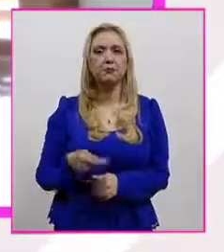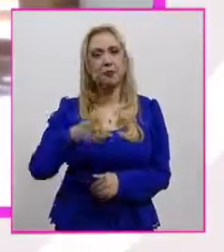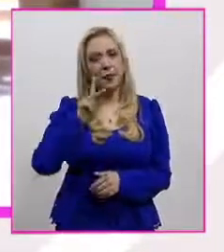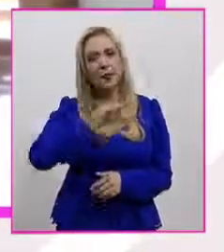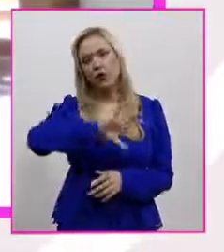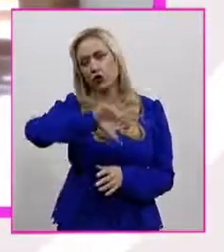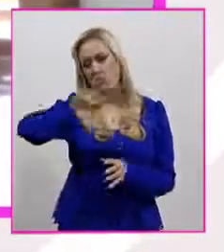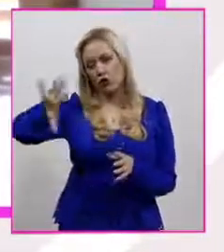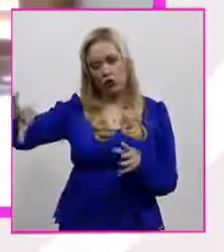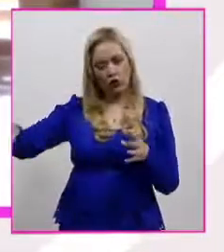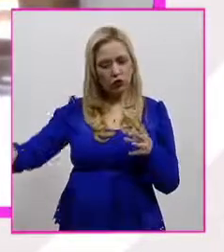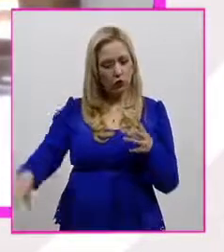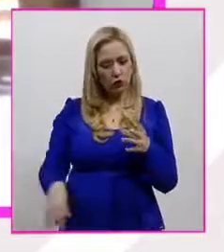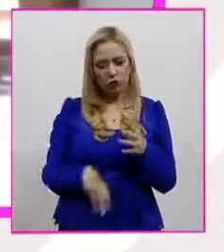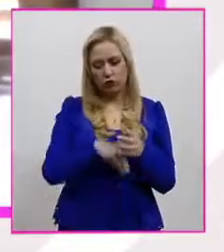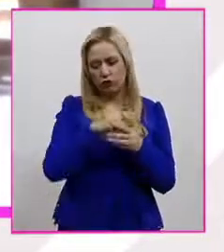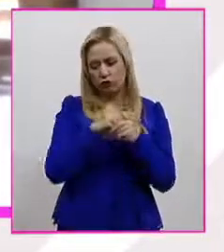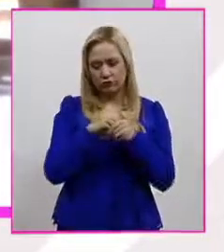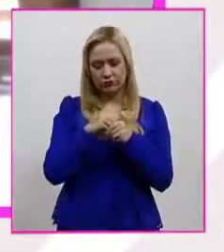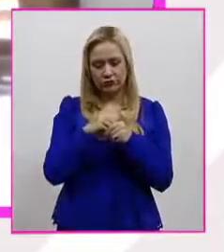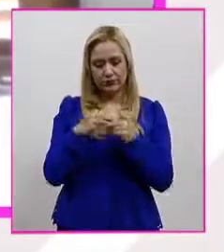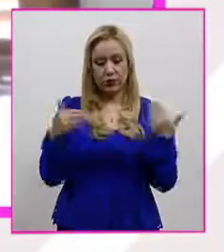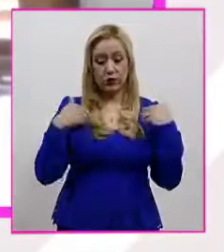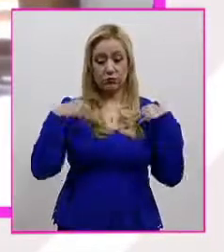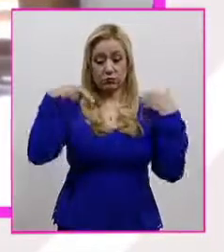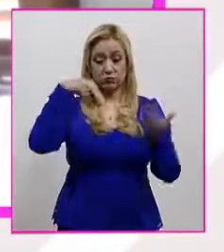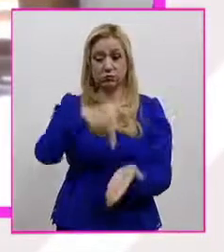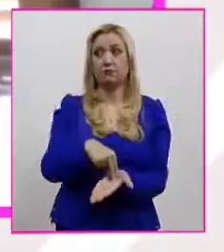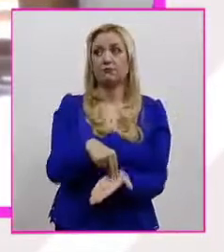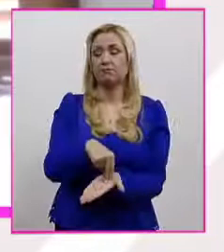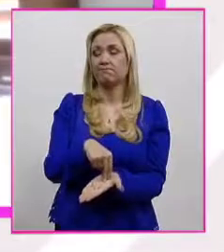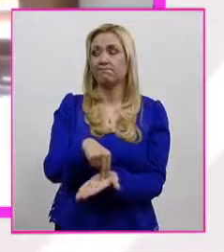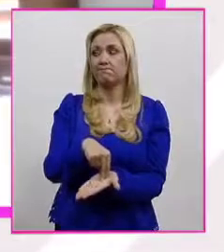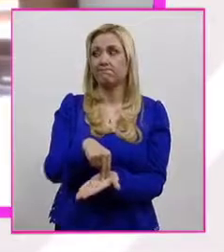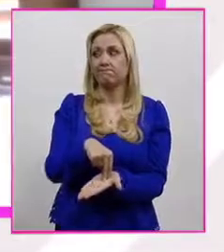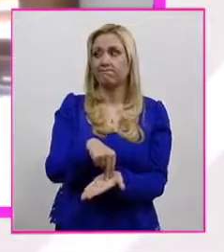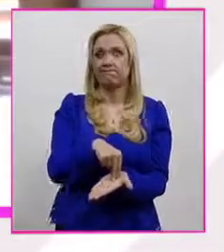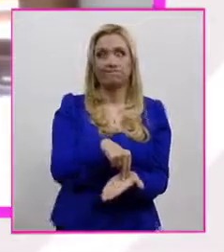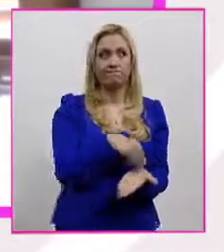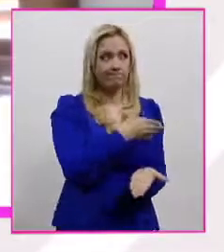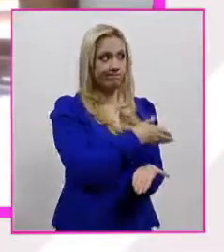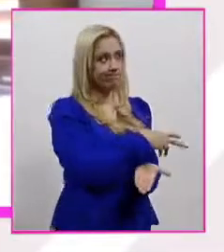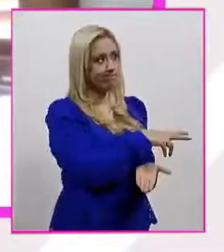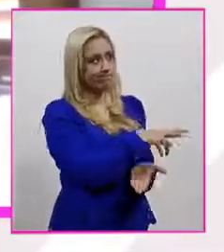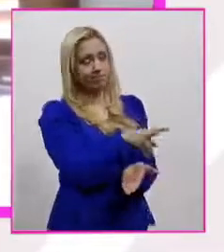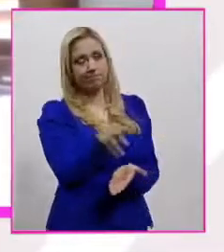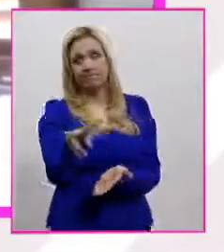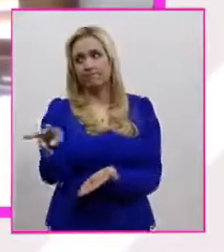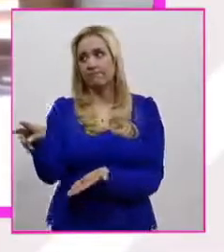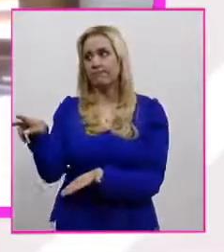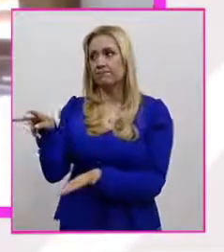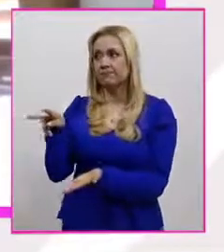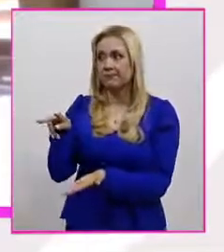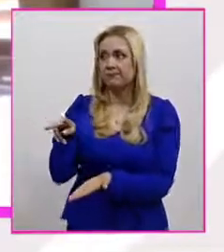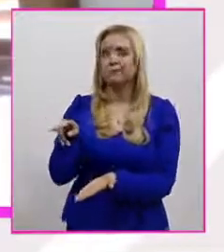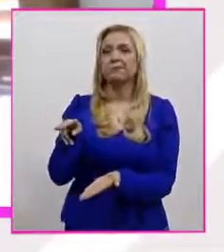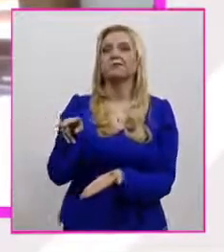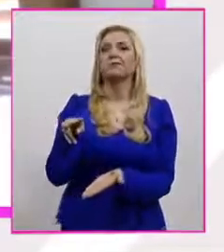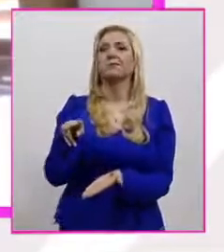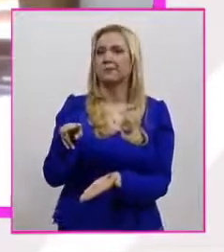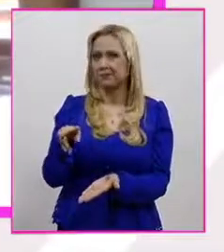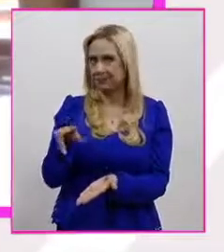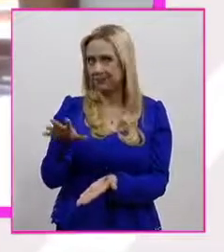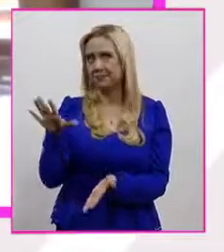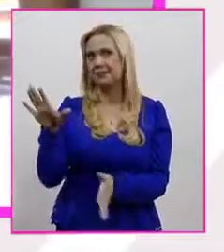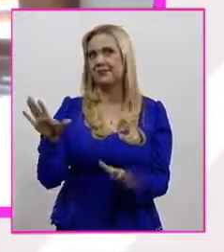un espacio en el que nos desarrollamos. Y ese espacio en donde nos desarrollamos va a abrir ciertas opciones